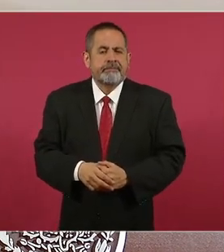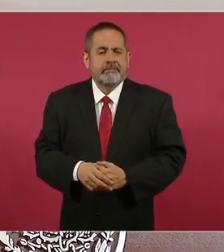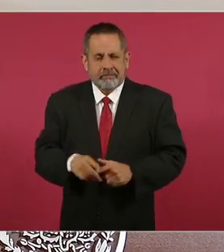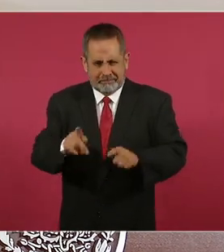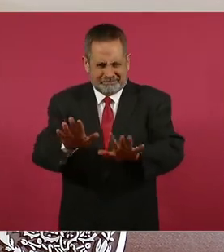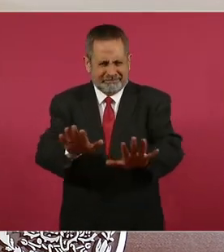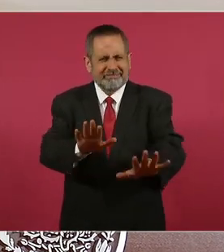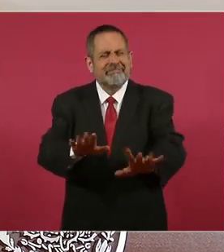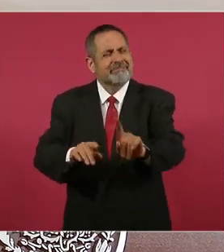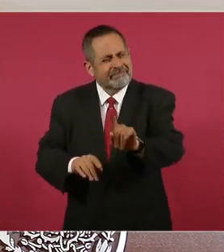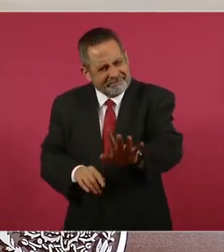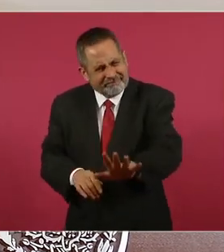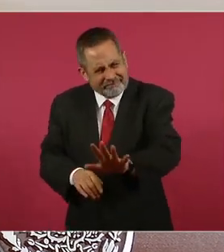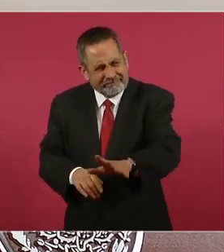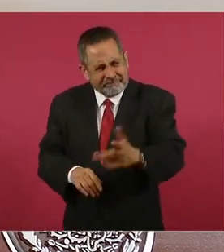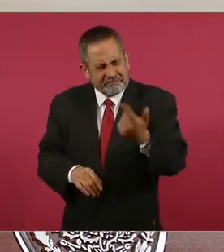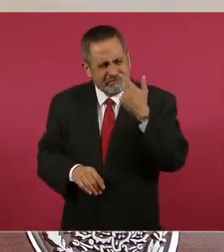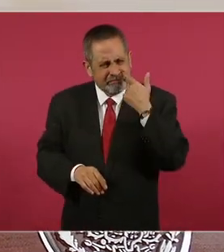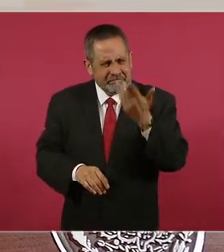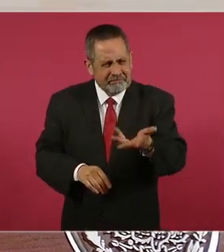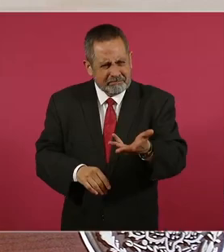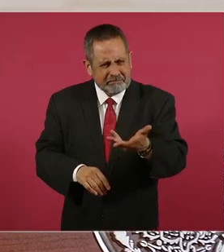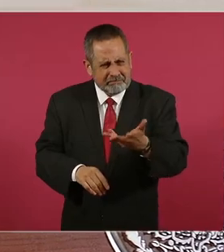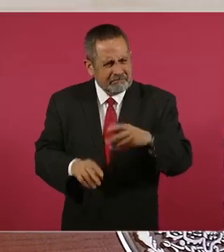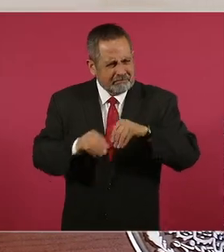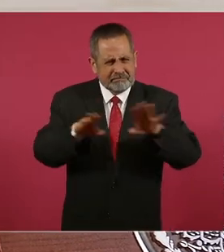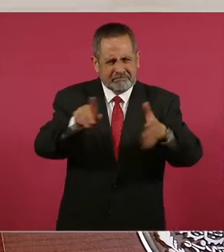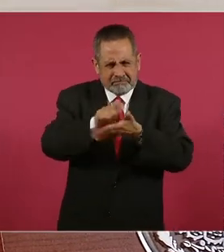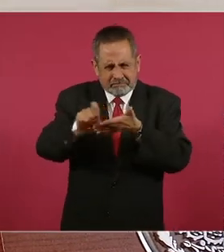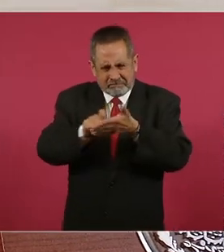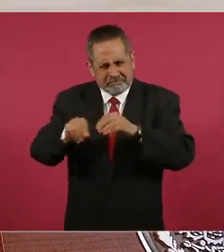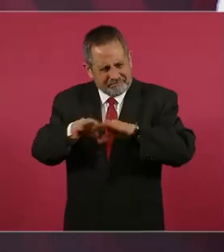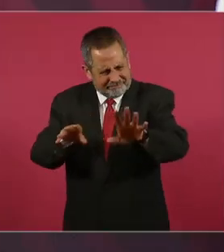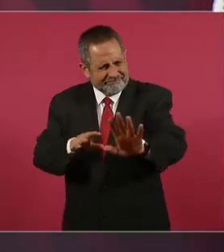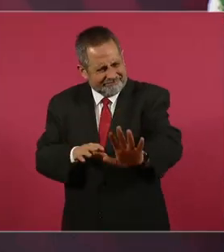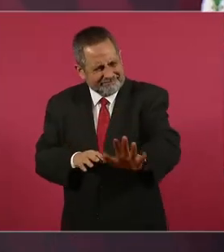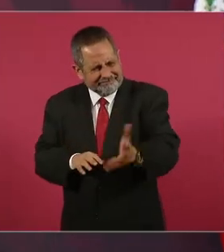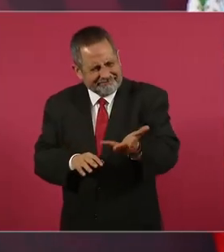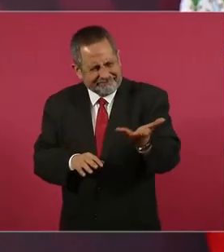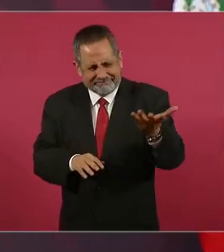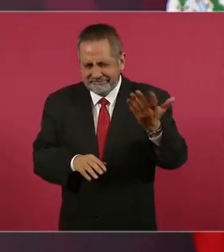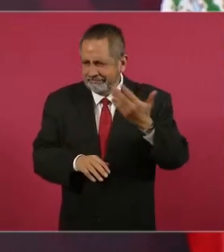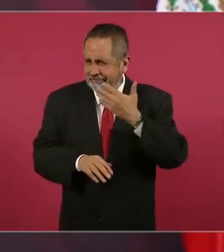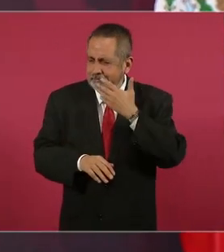Despacio, ya van a tener nota, o sea, para este,